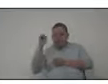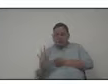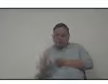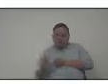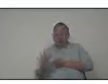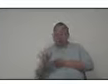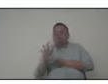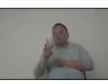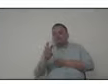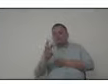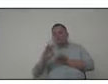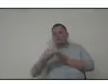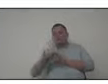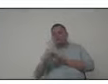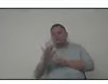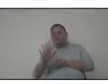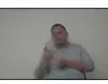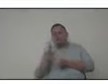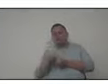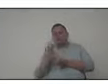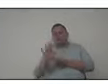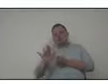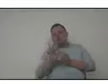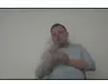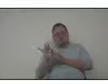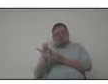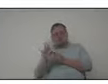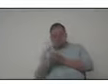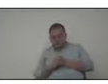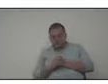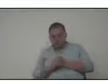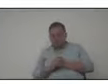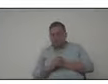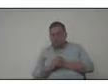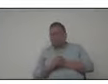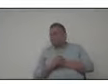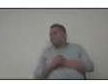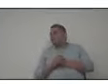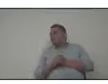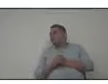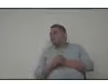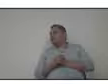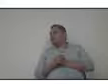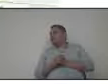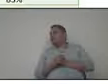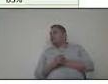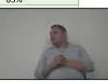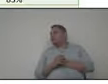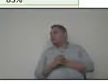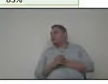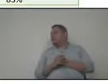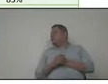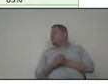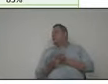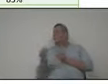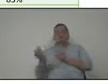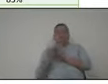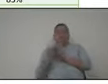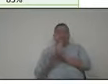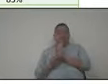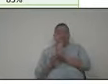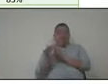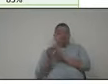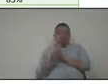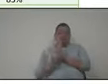tenemos 8 comunidades especialmente. Nuestra población en la base de datos